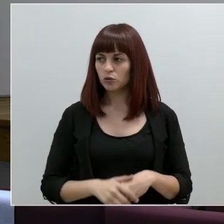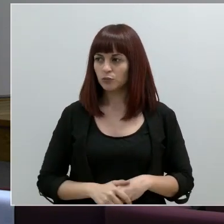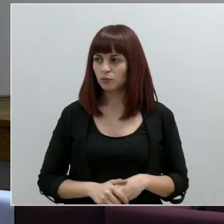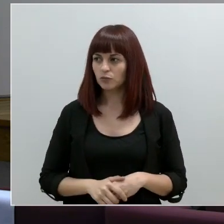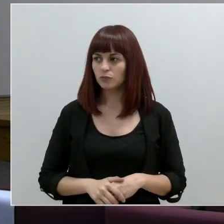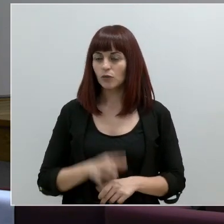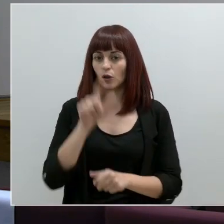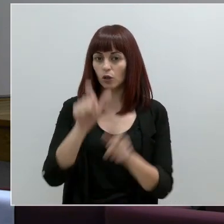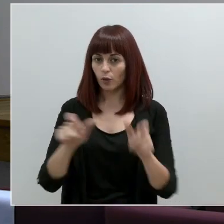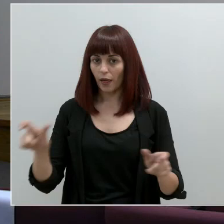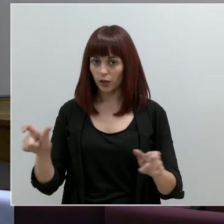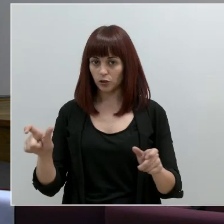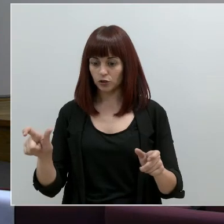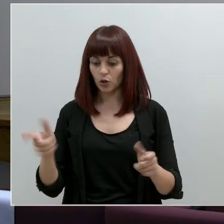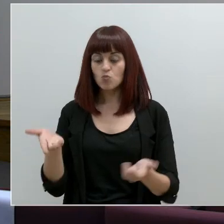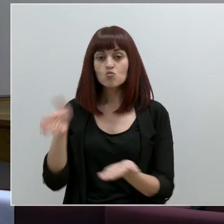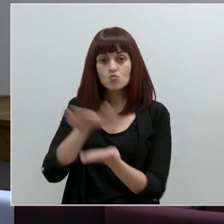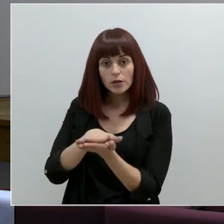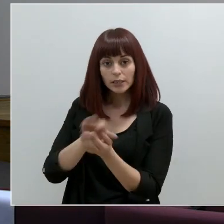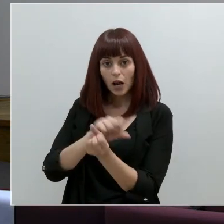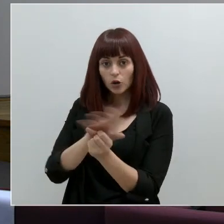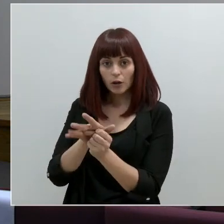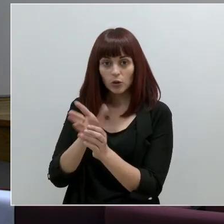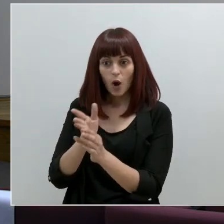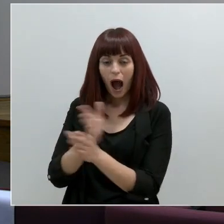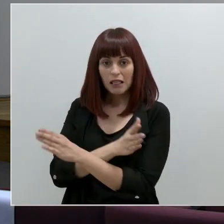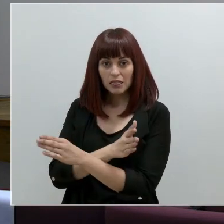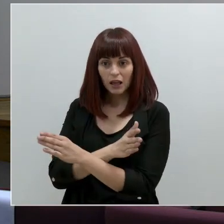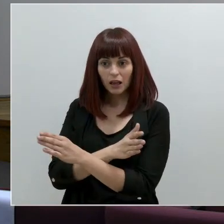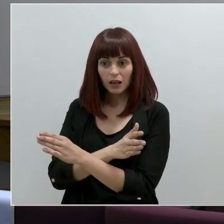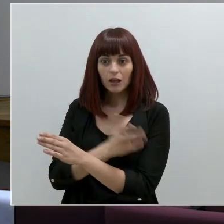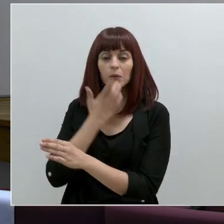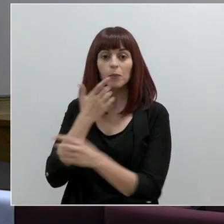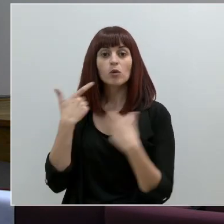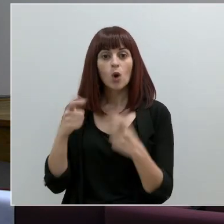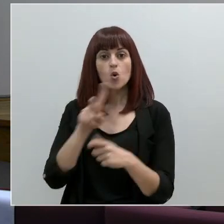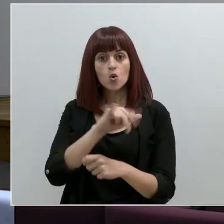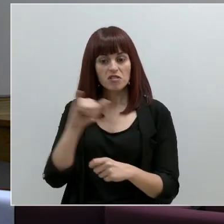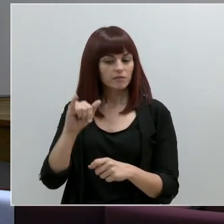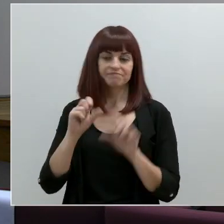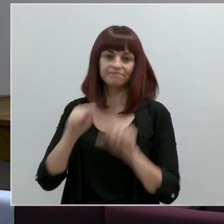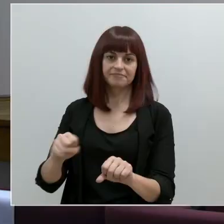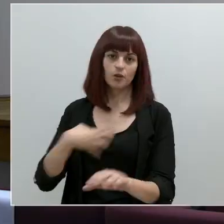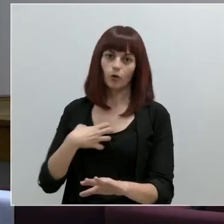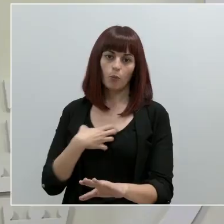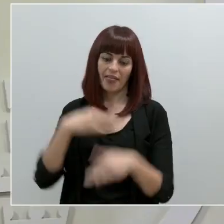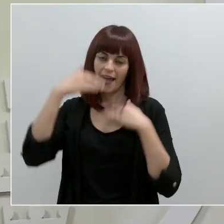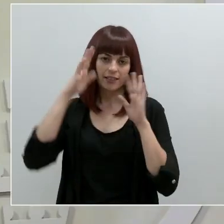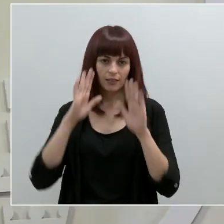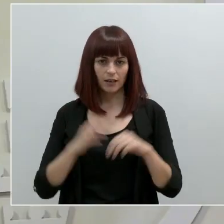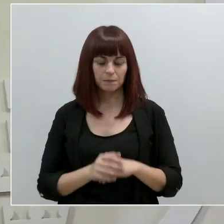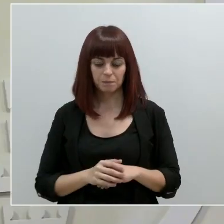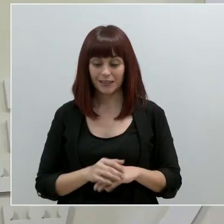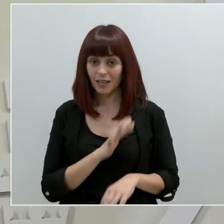esos ciudadanos antes de fallecer de COVID han sido rechazados por alguna UCI de la región? Pues de momento